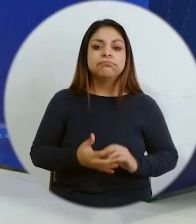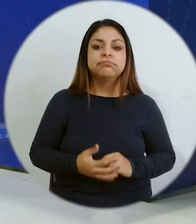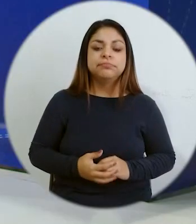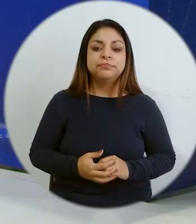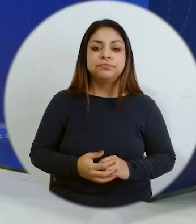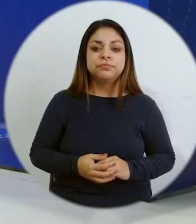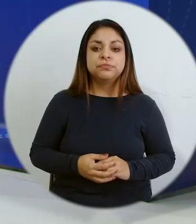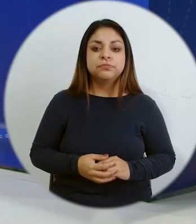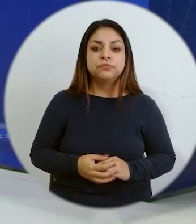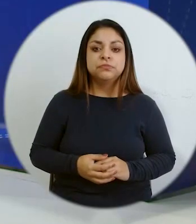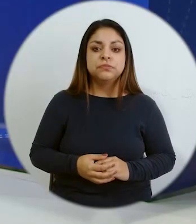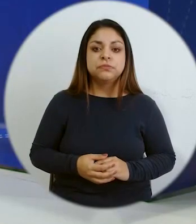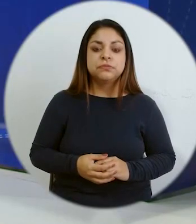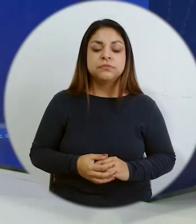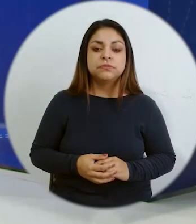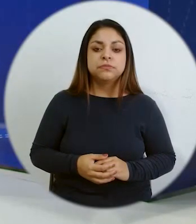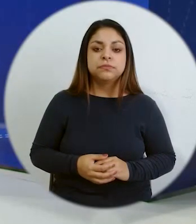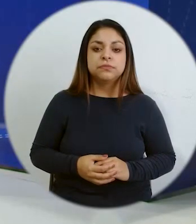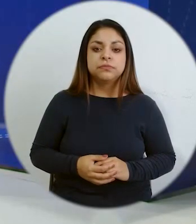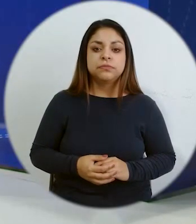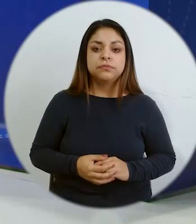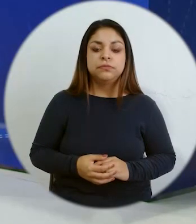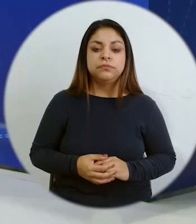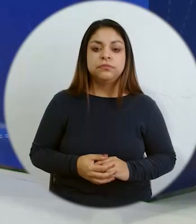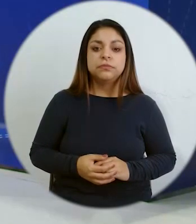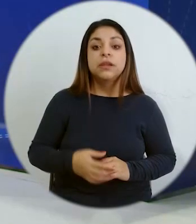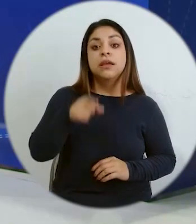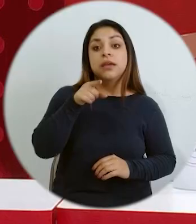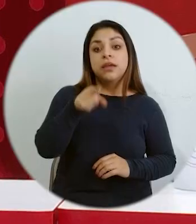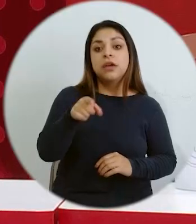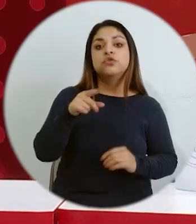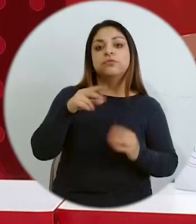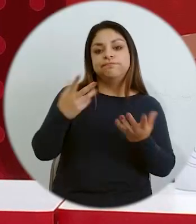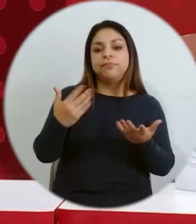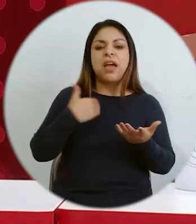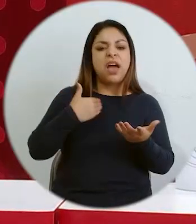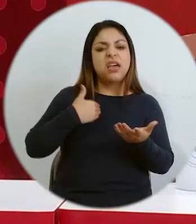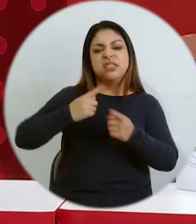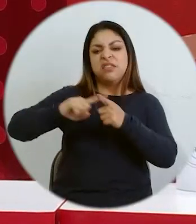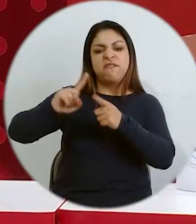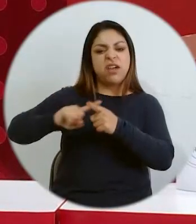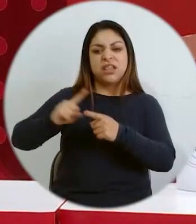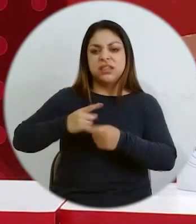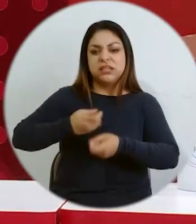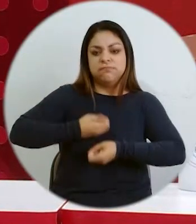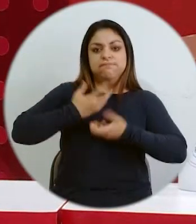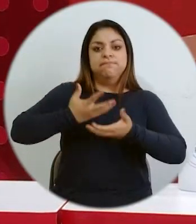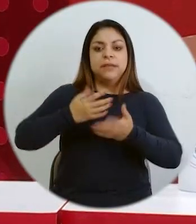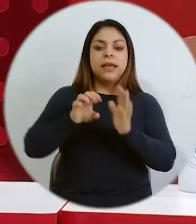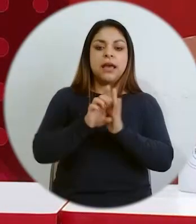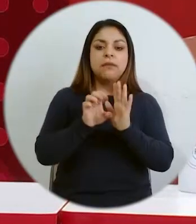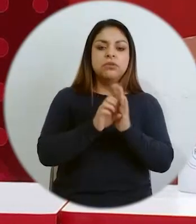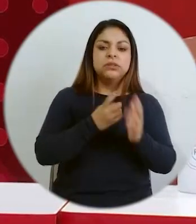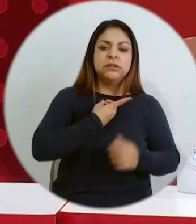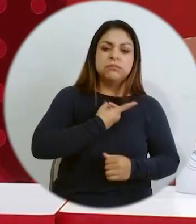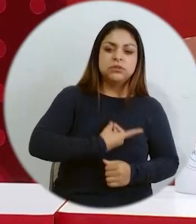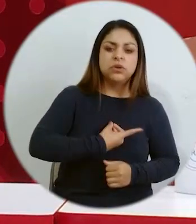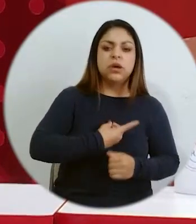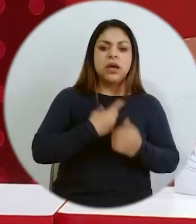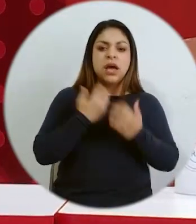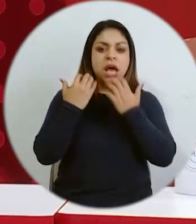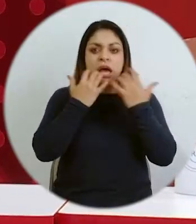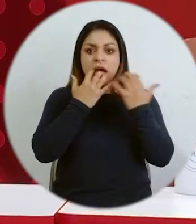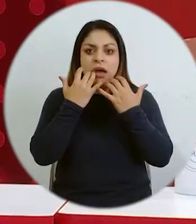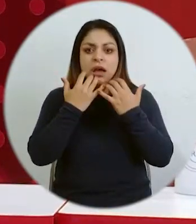Y esto pues se traduce en otras manifestaciones, ¿verdad? Como la ansiedad, la depresión, el